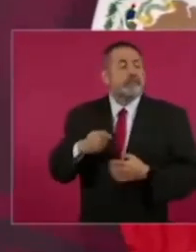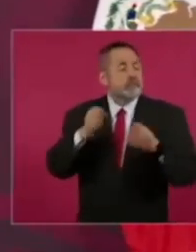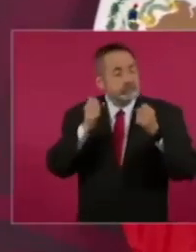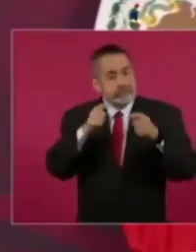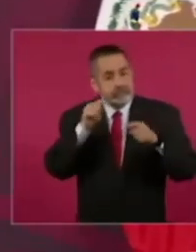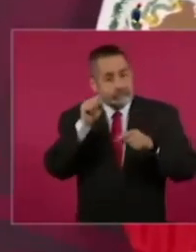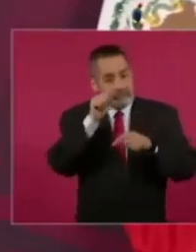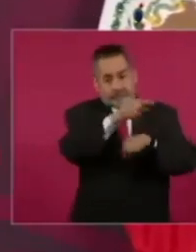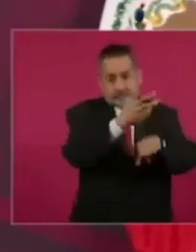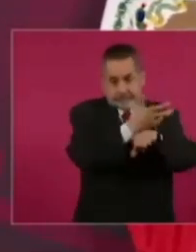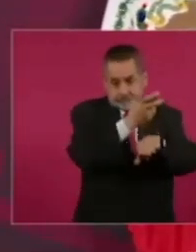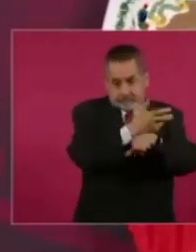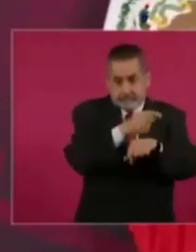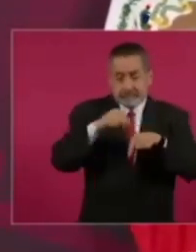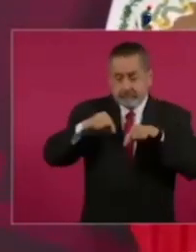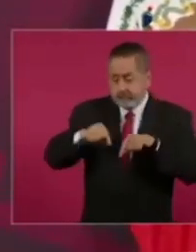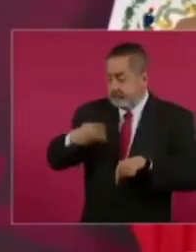honradamente